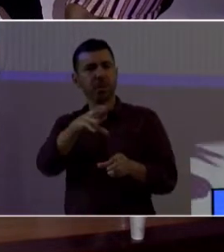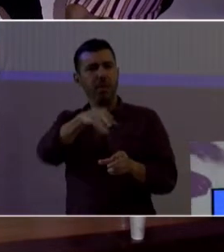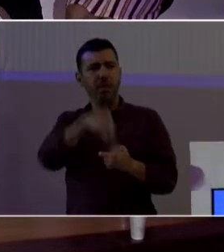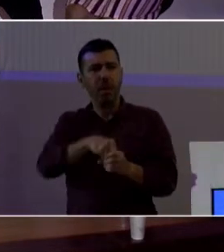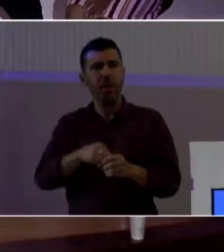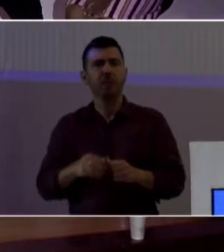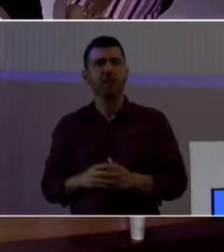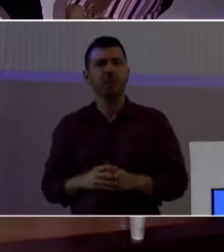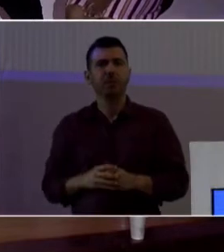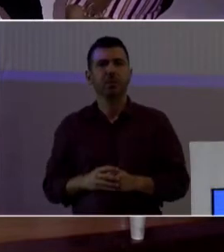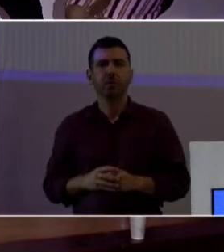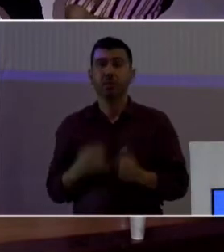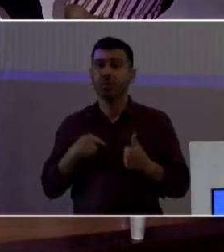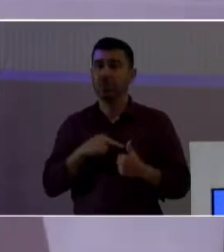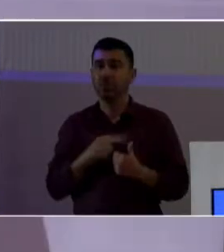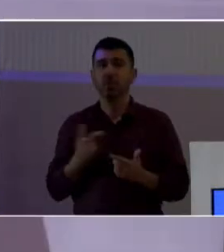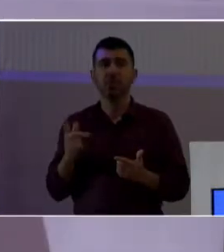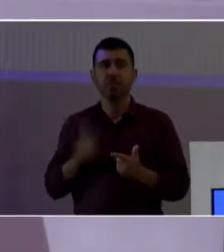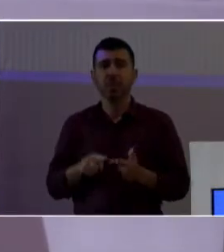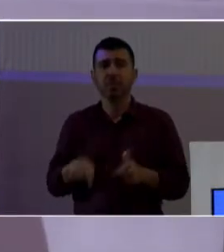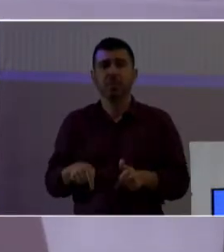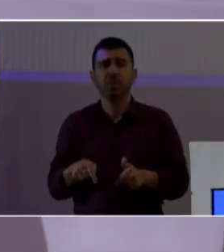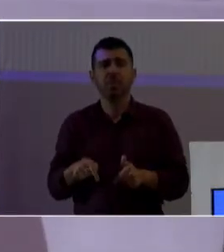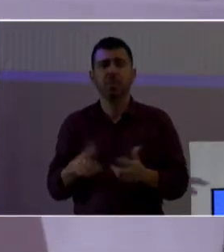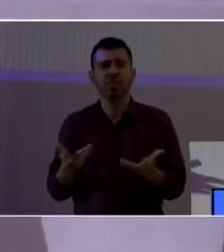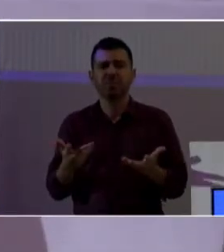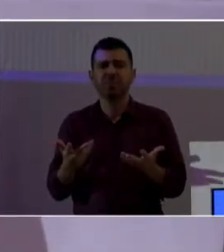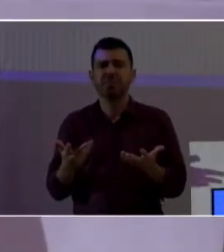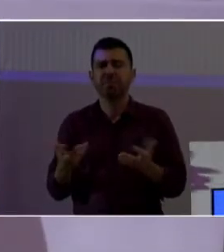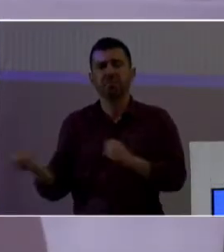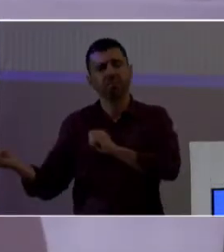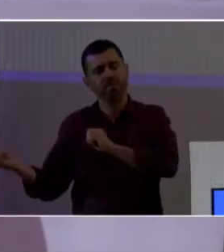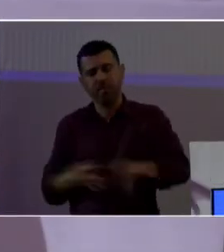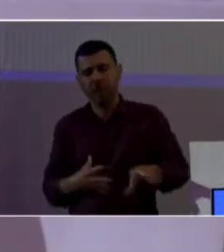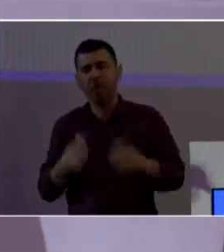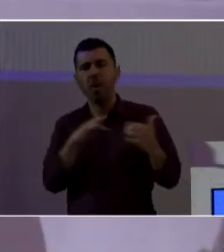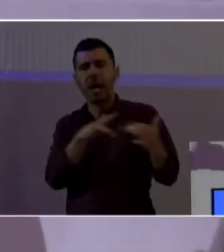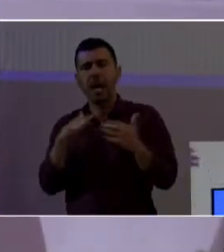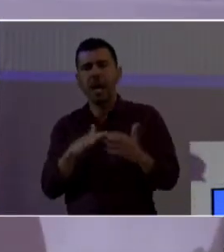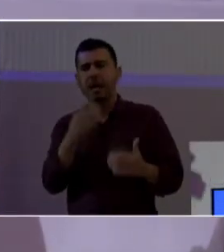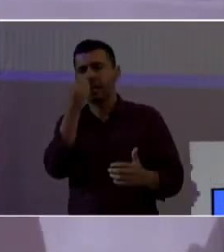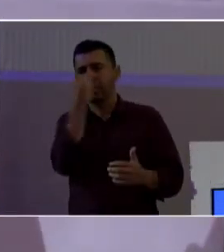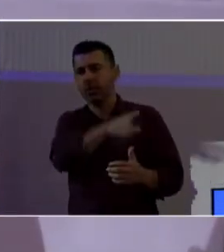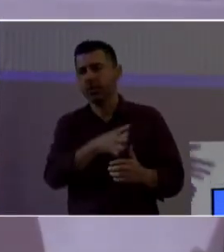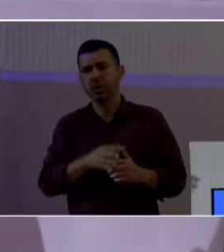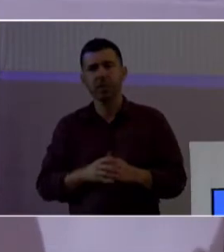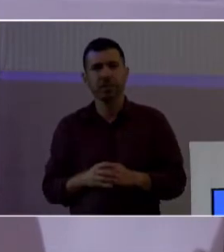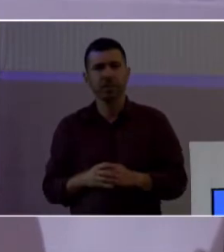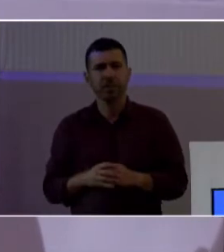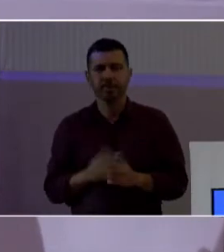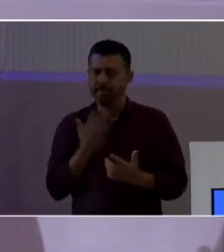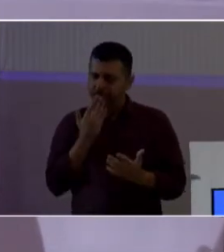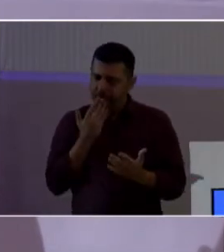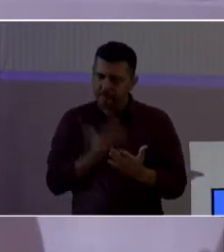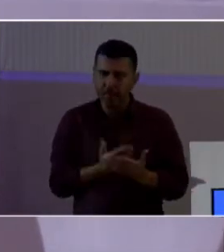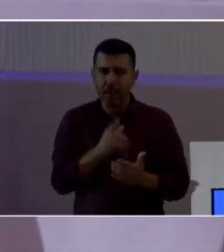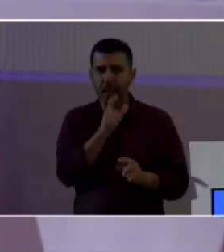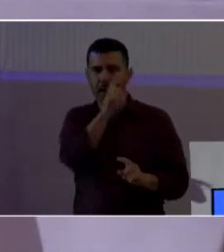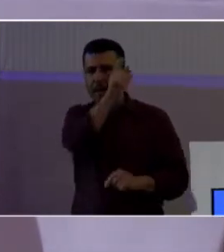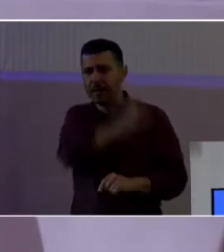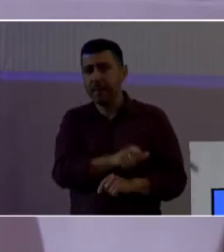llegar a esta guerra inoficiosa. Pero de todas formas, de verdad quiero agradecerle a usted